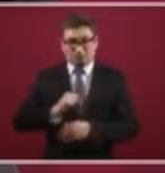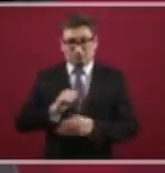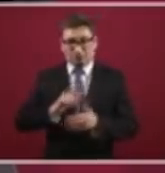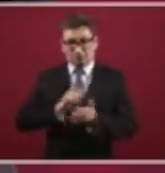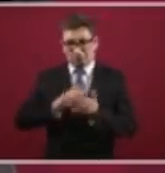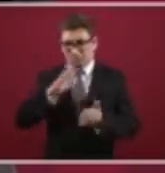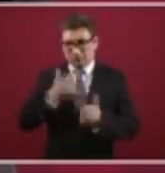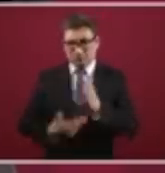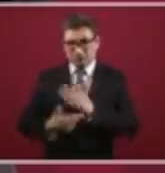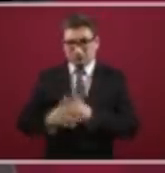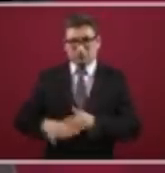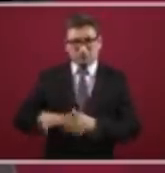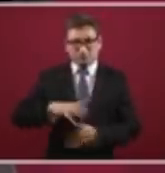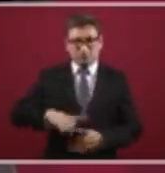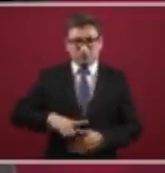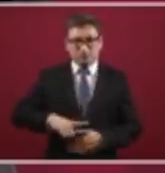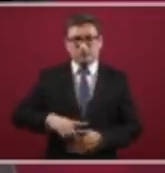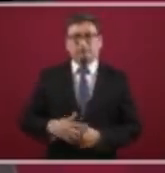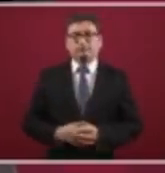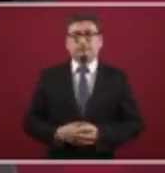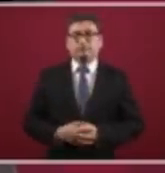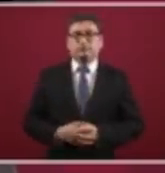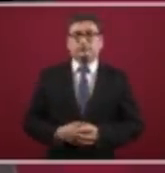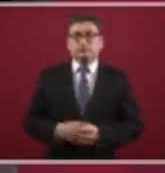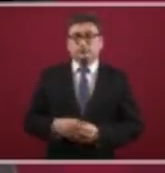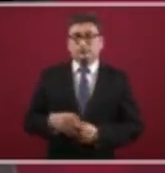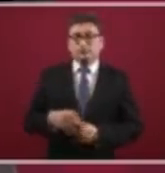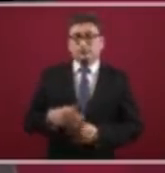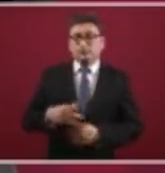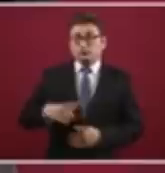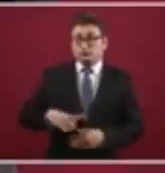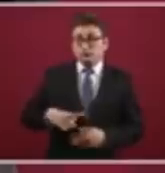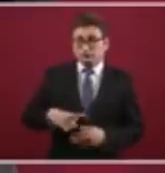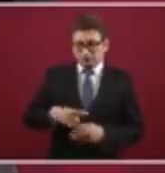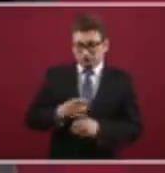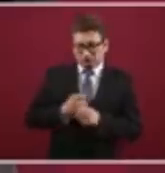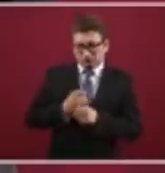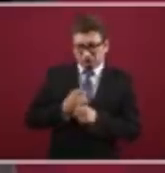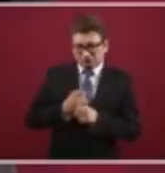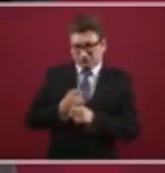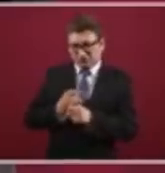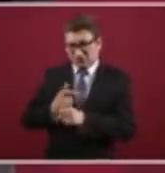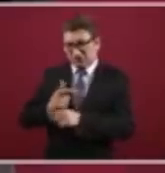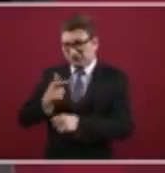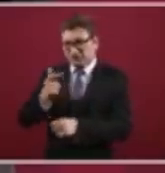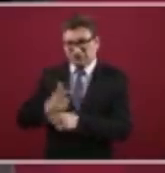es muy difícil llegar a la verdad